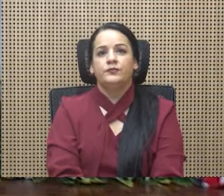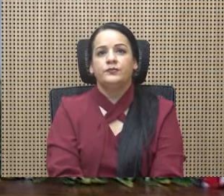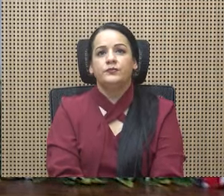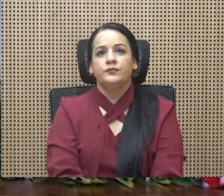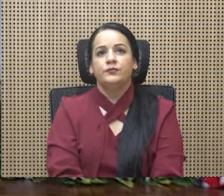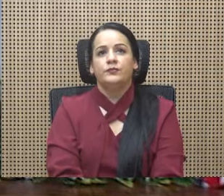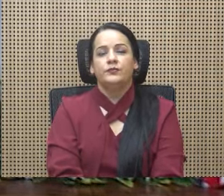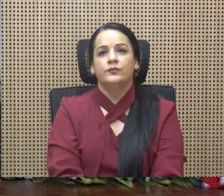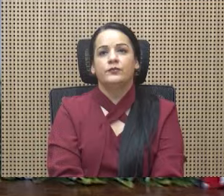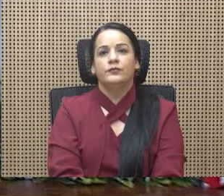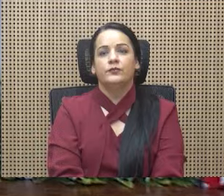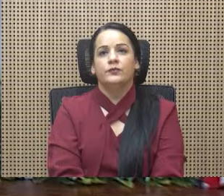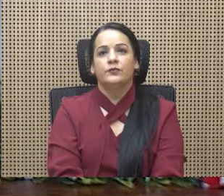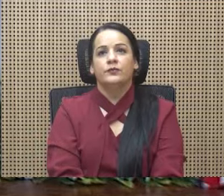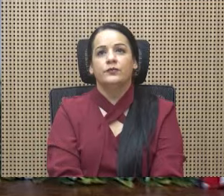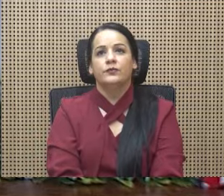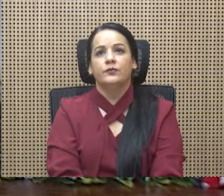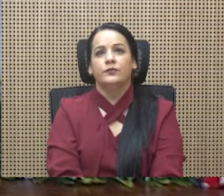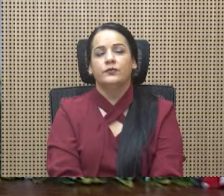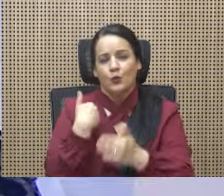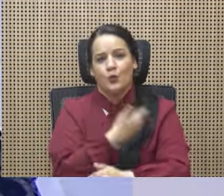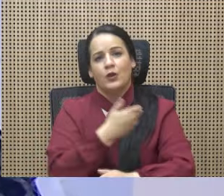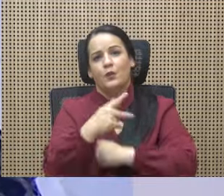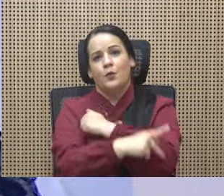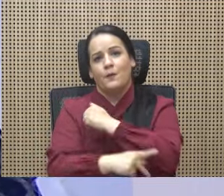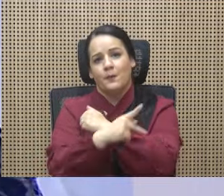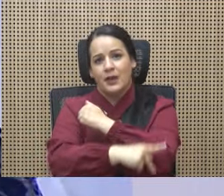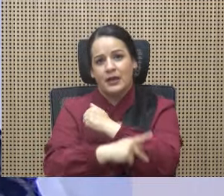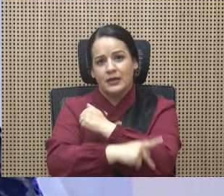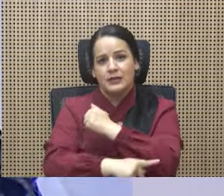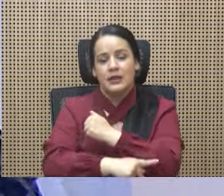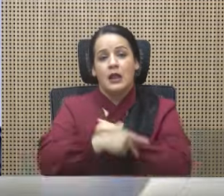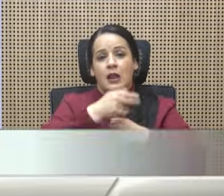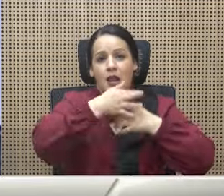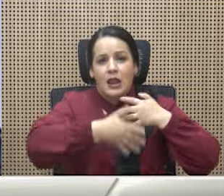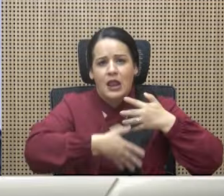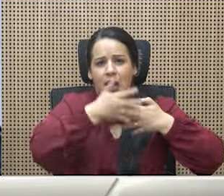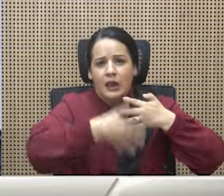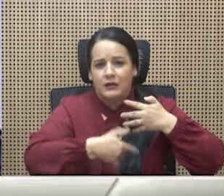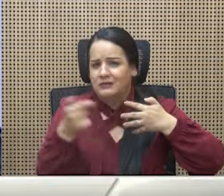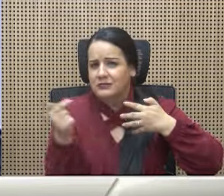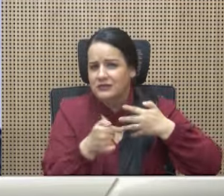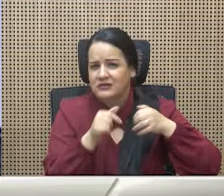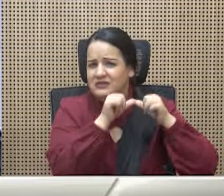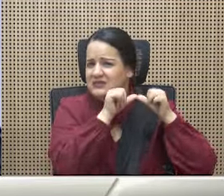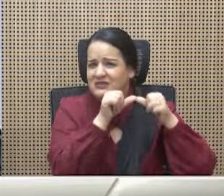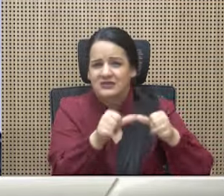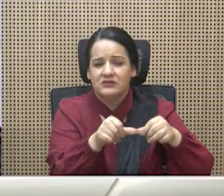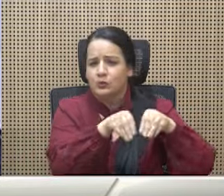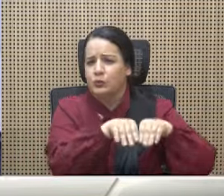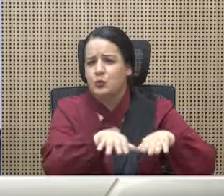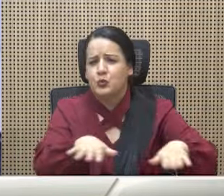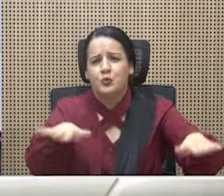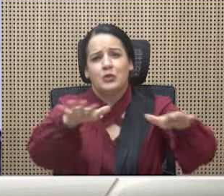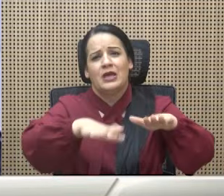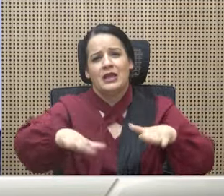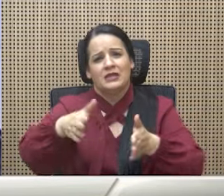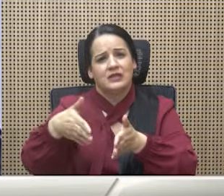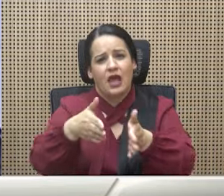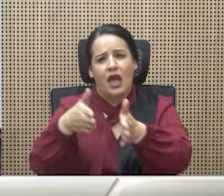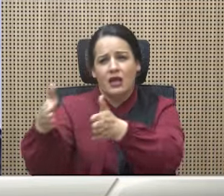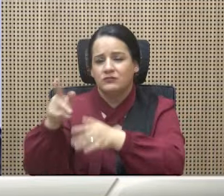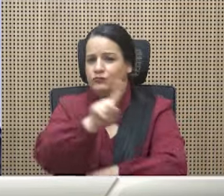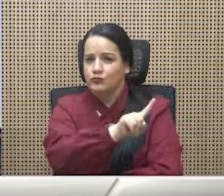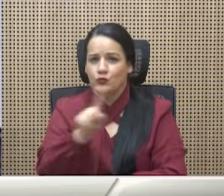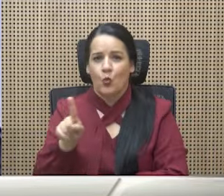en los barrios de todas las comunidades la sangre no puede seguir corriendo por nuestras calles las personas